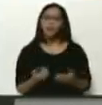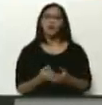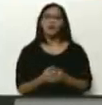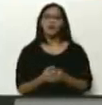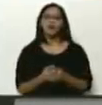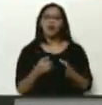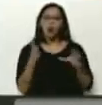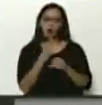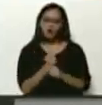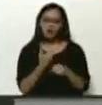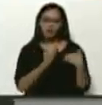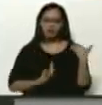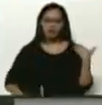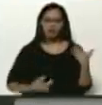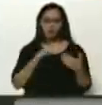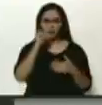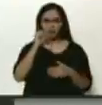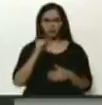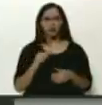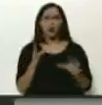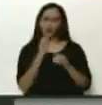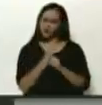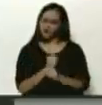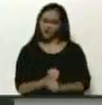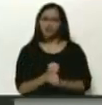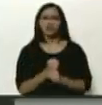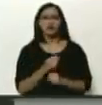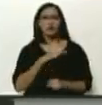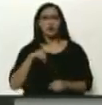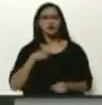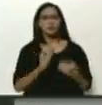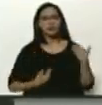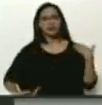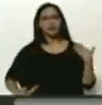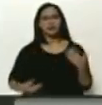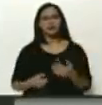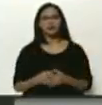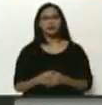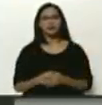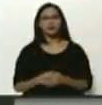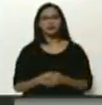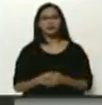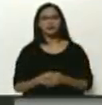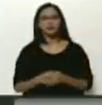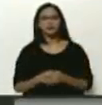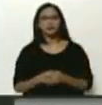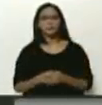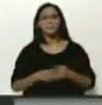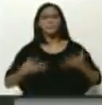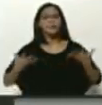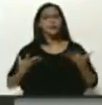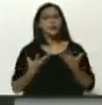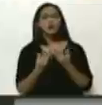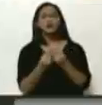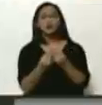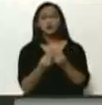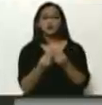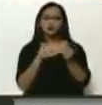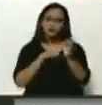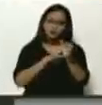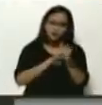en nuestro presidente. Confiemos plenamente en nuestro presidente. Y salgamos adelante juntos,